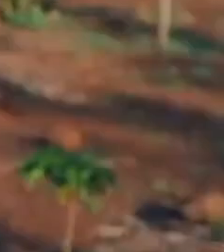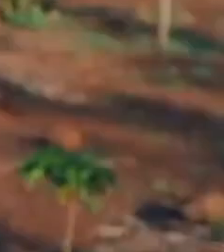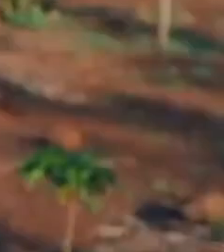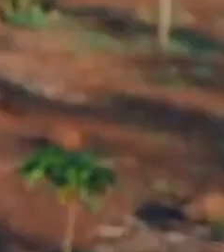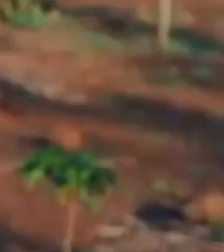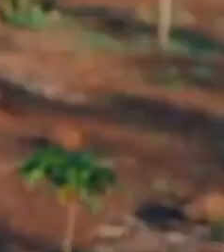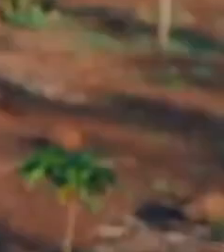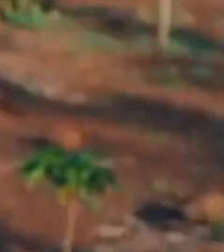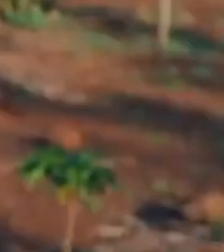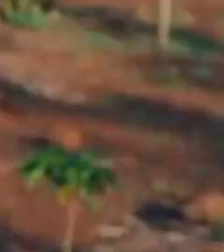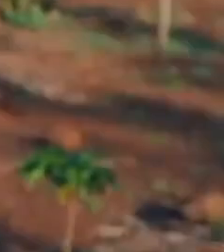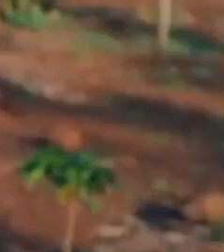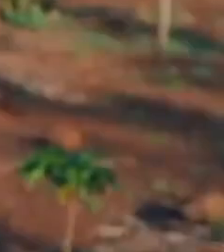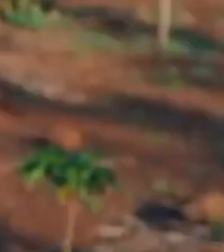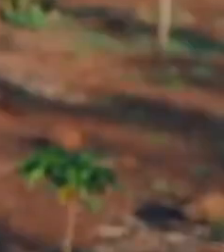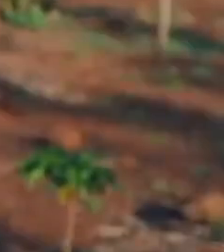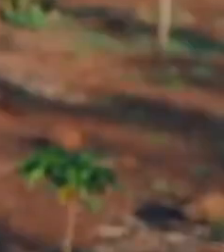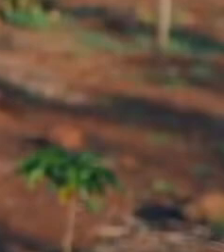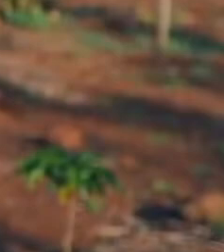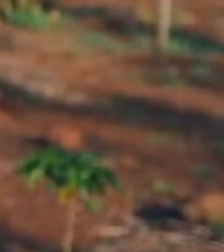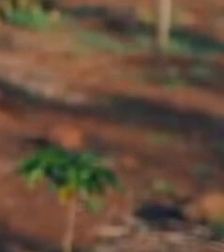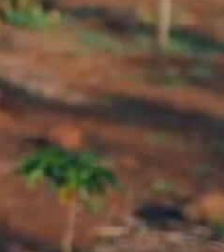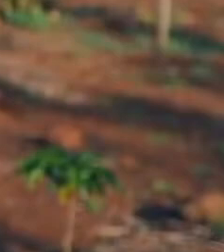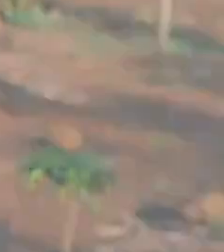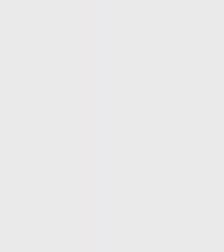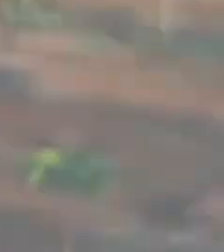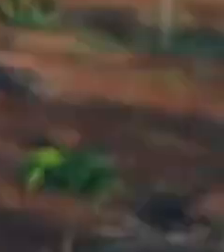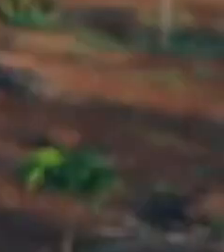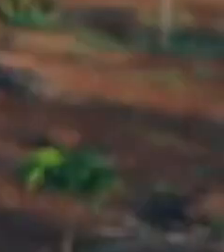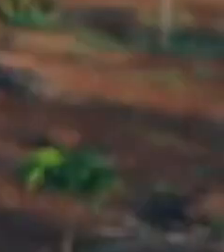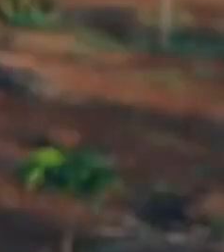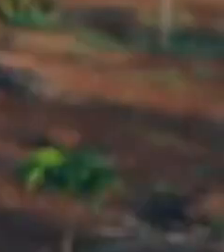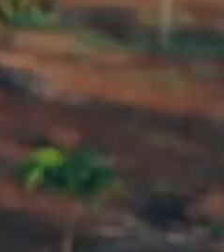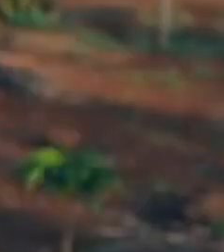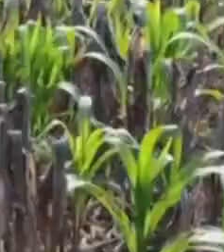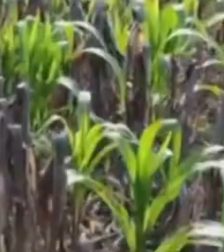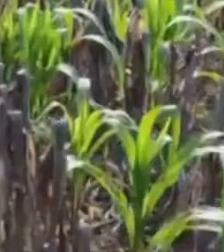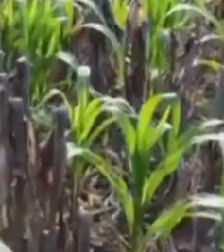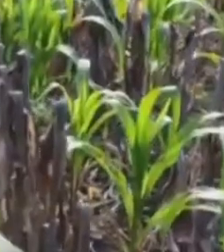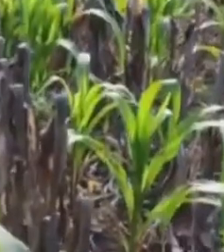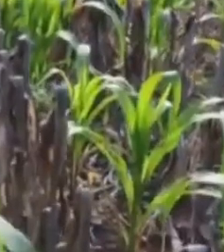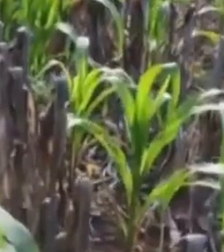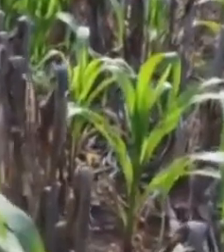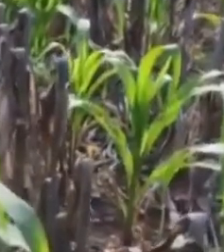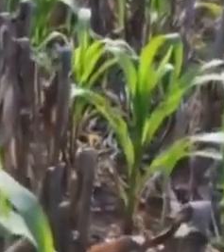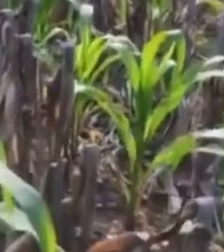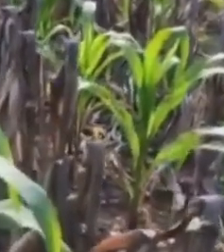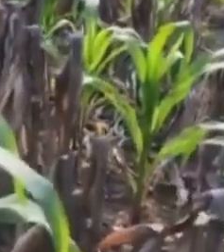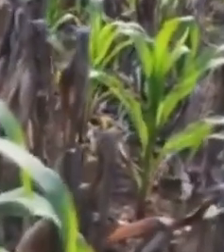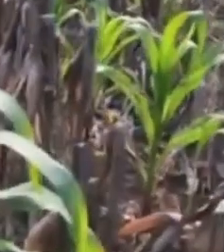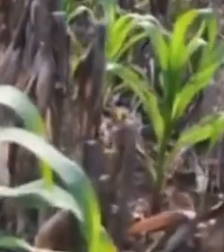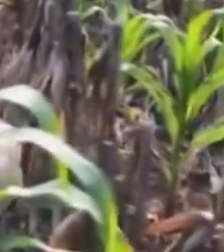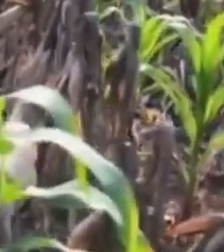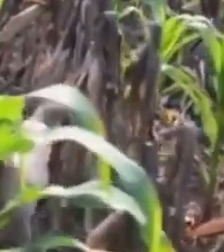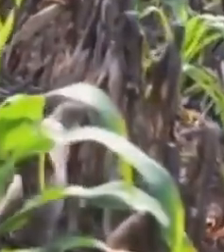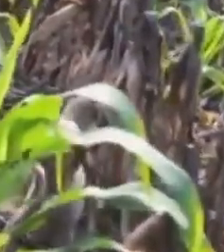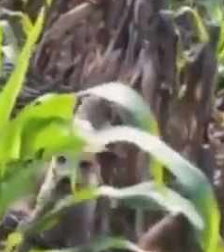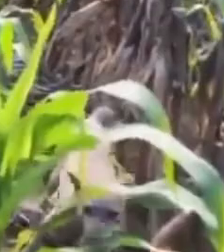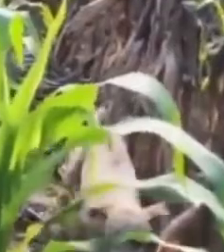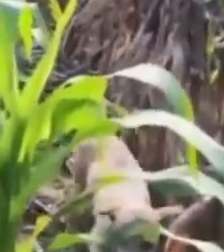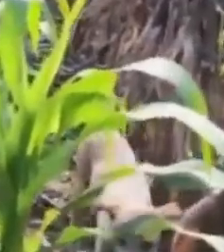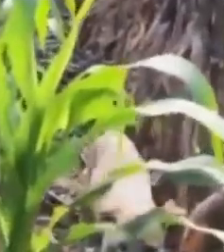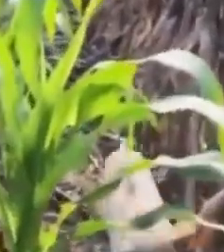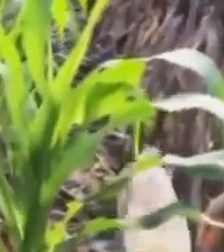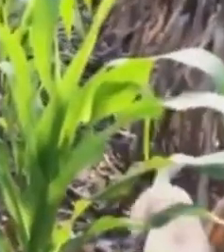está, aquí ya está el resultado ya ahorita. Tengo 22 años, estoy orgullosa de estar en el programa Sembrando Vida.